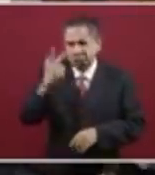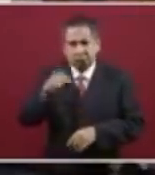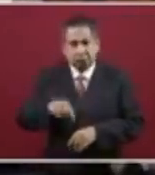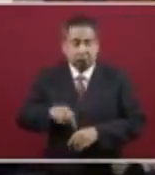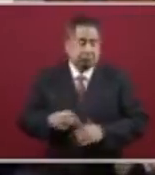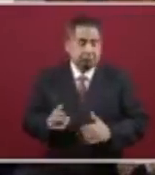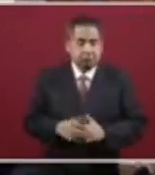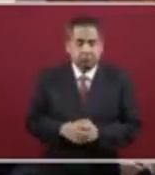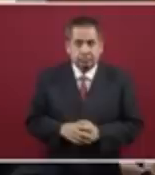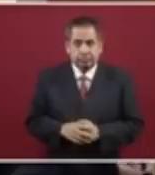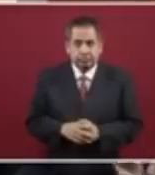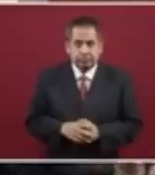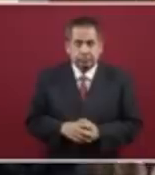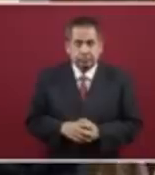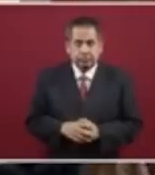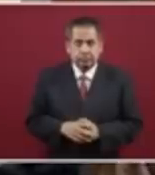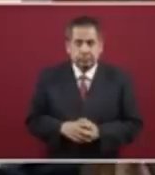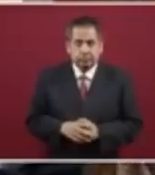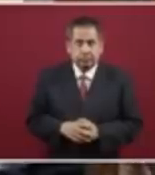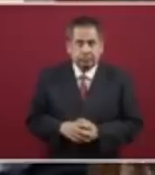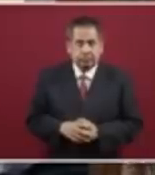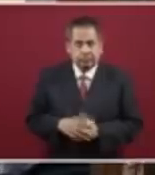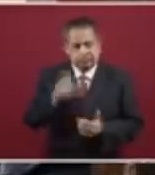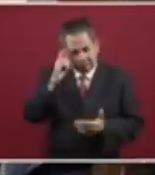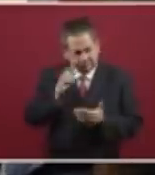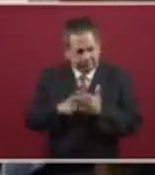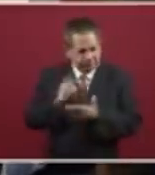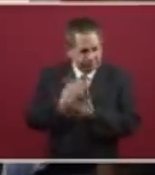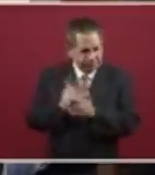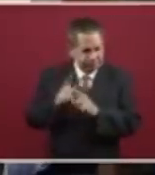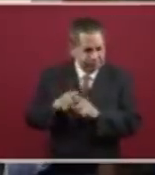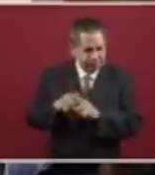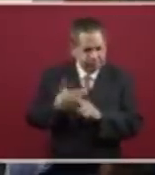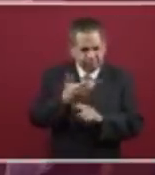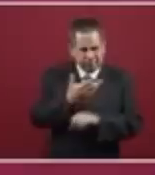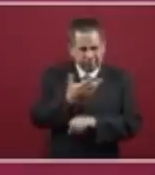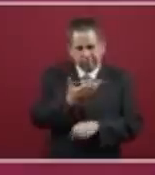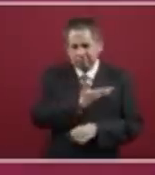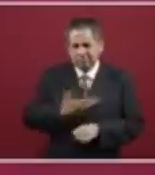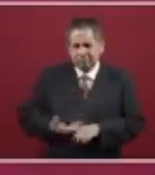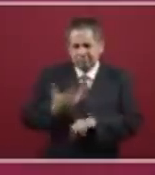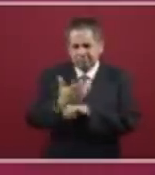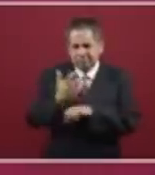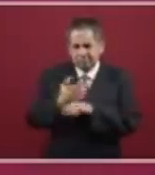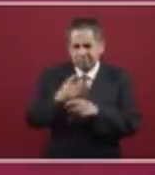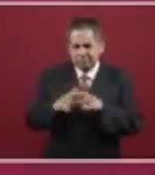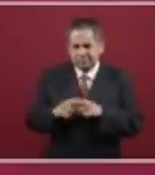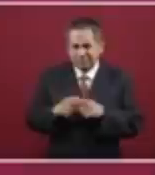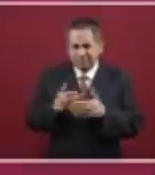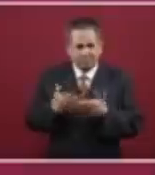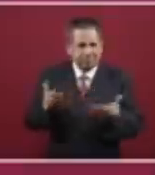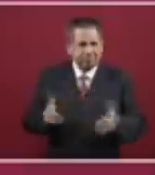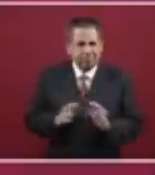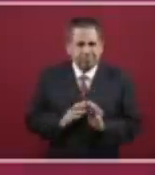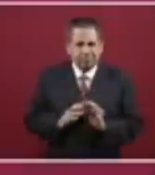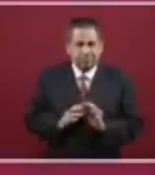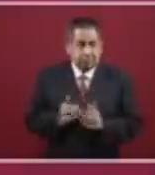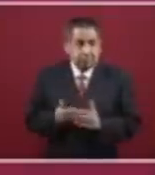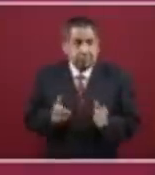creo que solo el presidente de Estados Unidos Yo ahora no